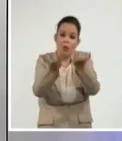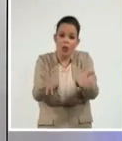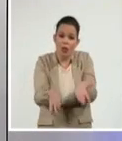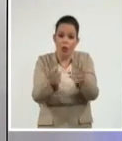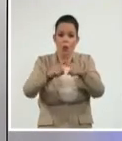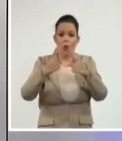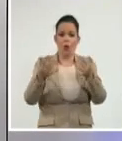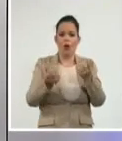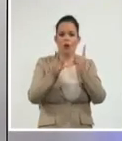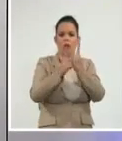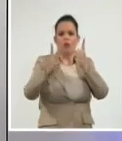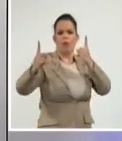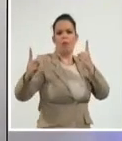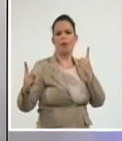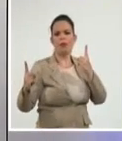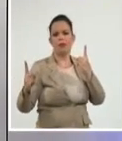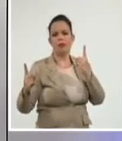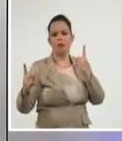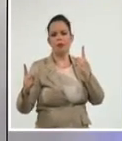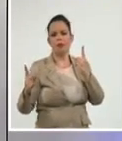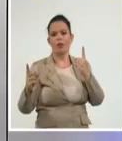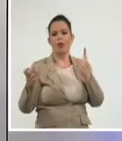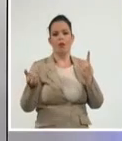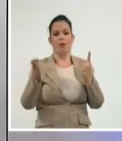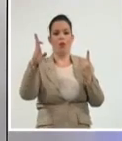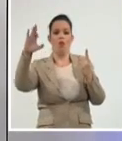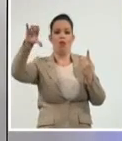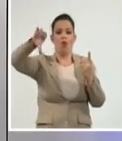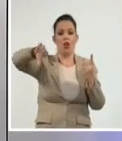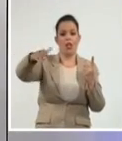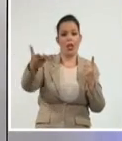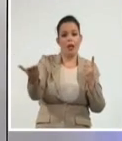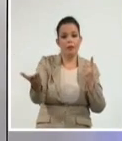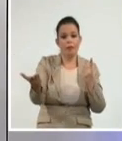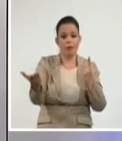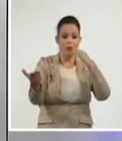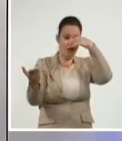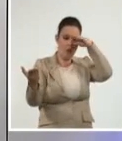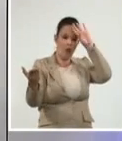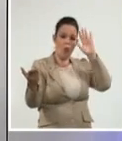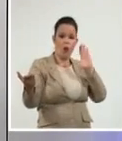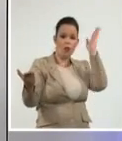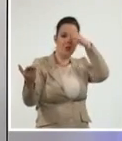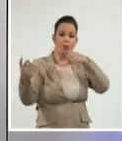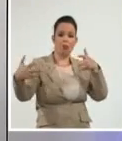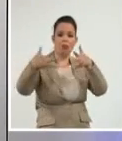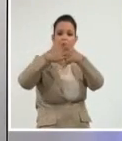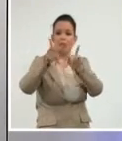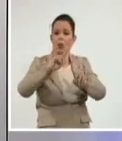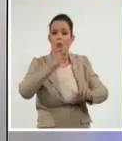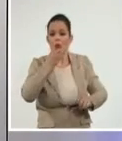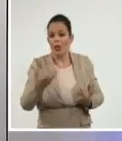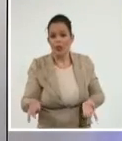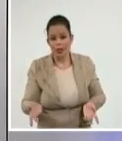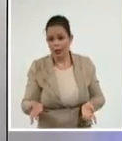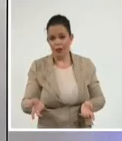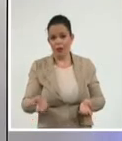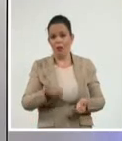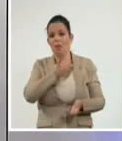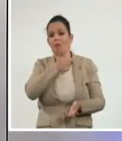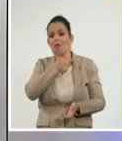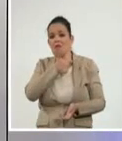la Florida, hasta la macroeconomía. Incluso cosas que a primera vista pareciera que no tienen nada que ver, sí lo tienen.